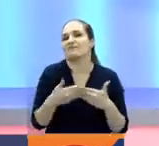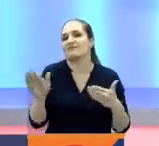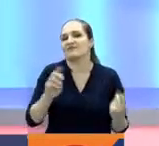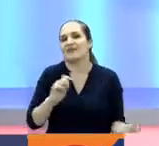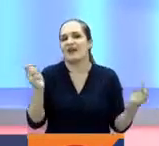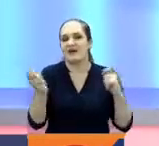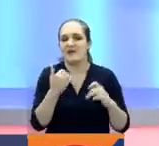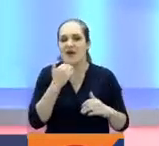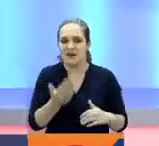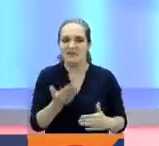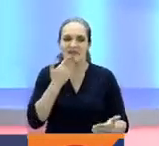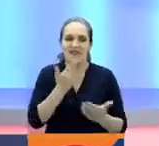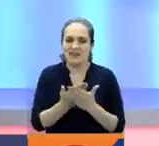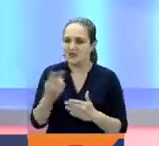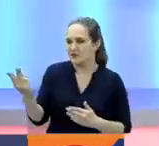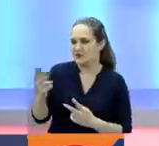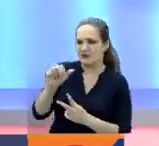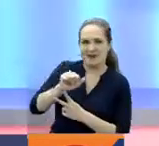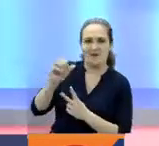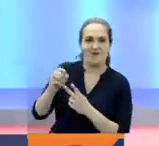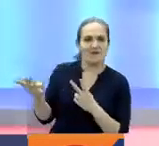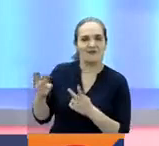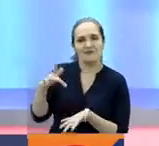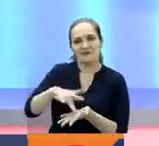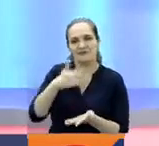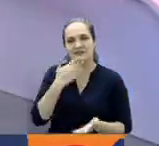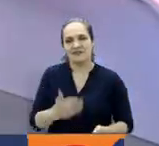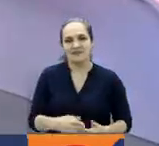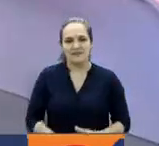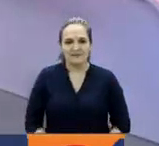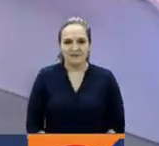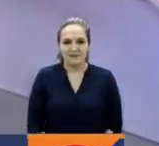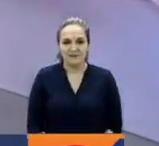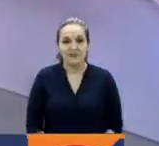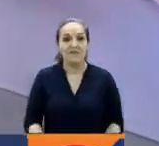Muchísimas gracias a Charon y a Sebastián por estar aquí con nosotros. Joven, elige joven.